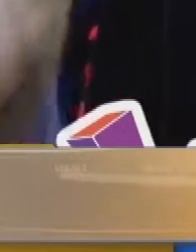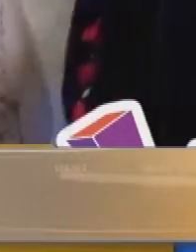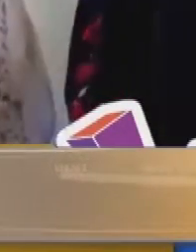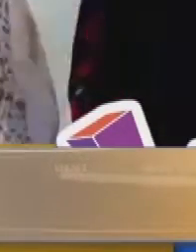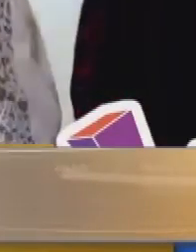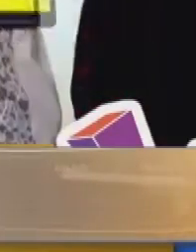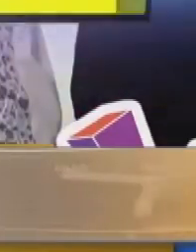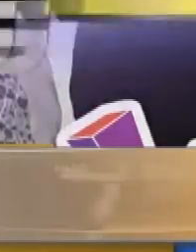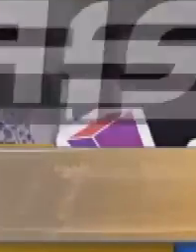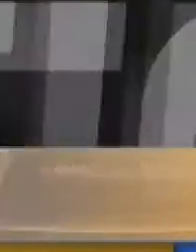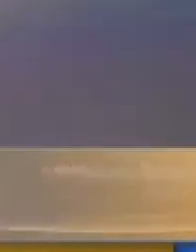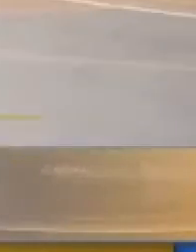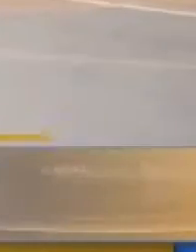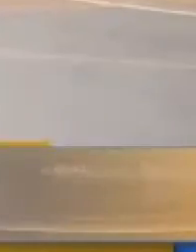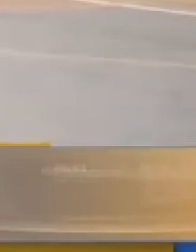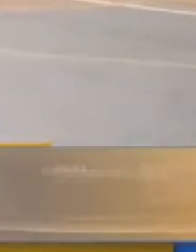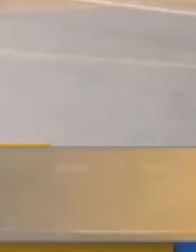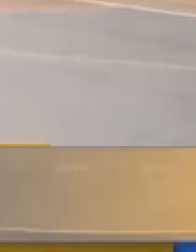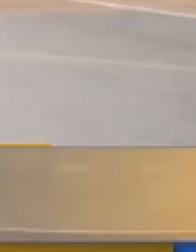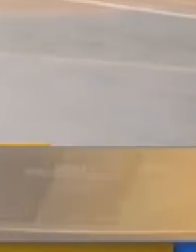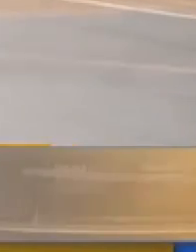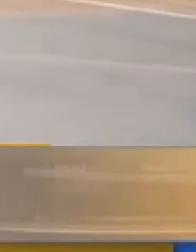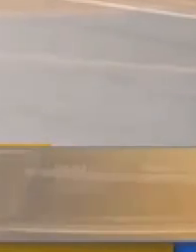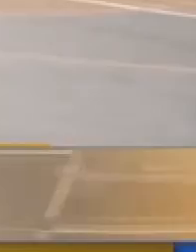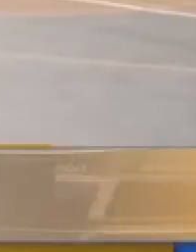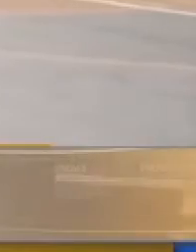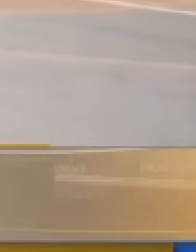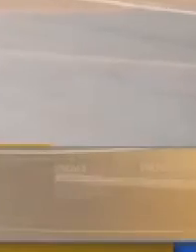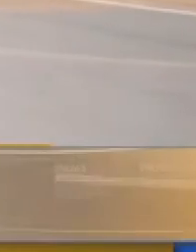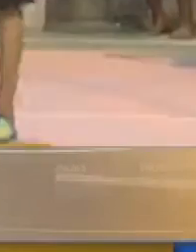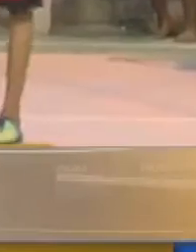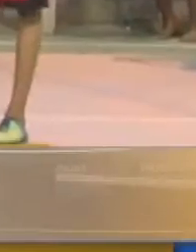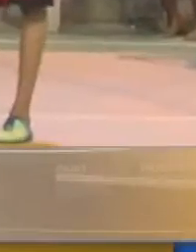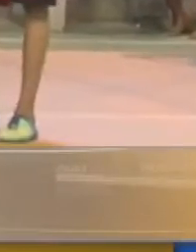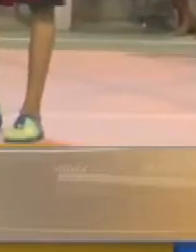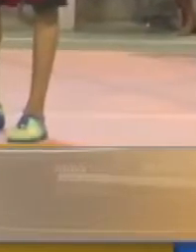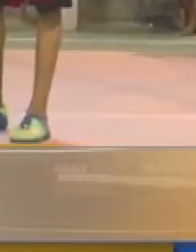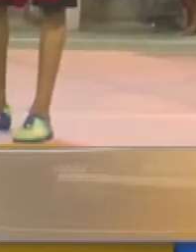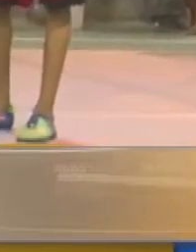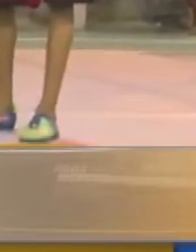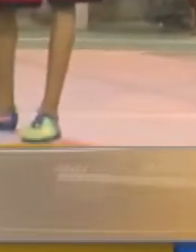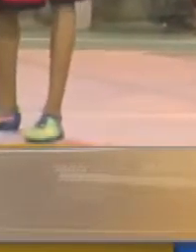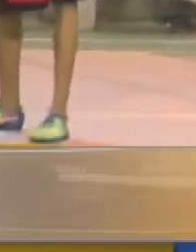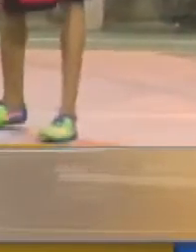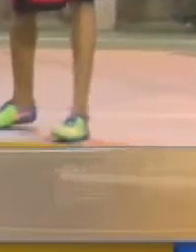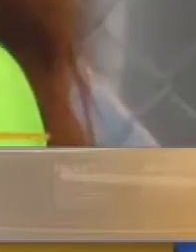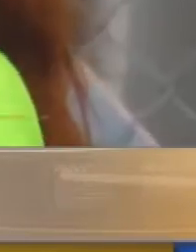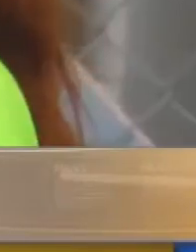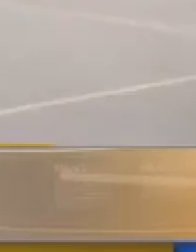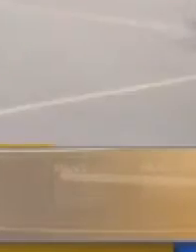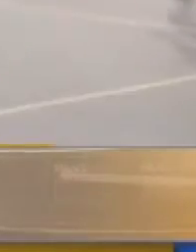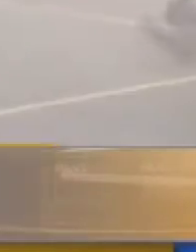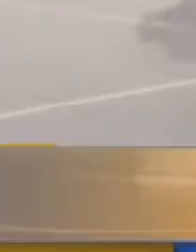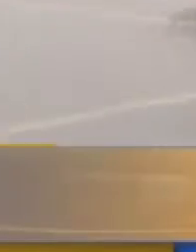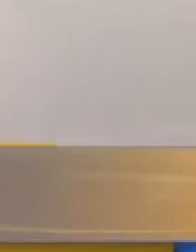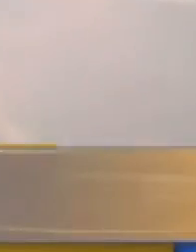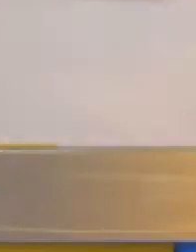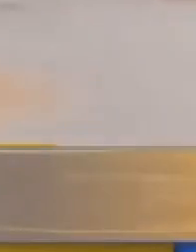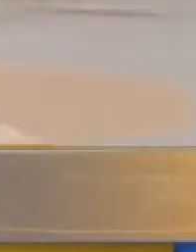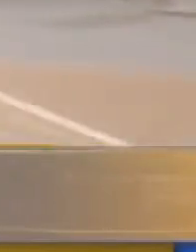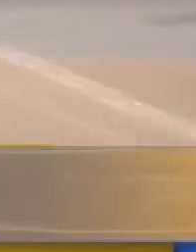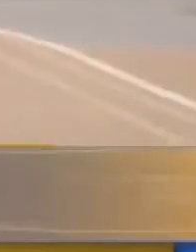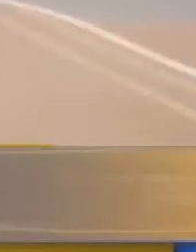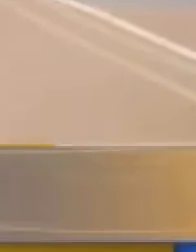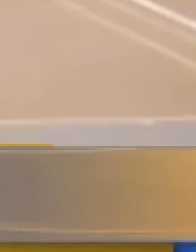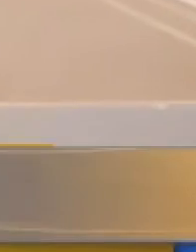Comercial CPC. En los deportes, equipo de Frisbee Ultimate, disciplina deportiva que coge fuerza en la ciudad, participará de torneo